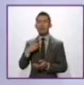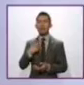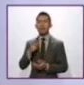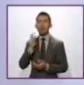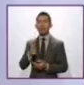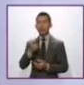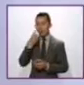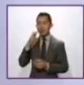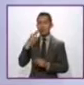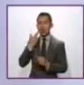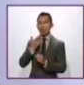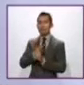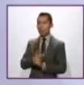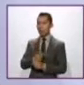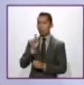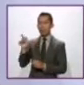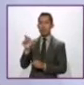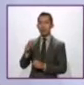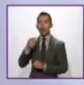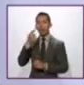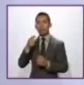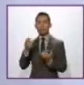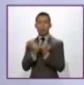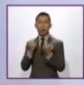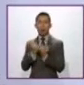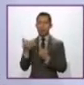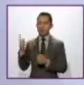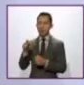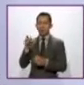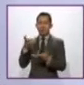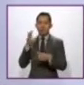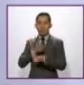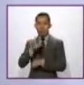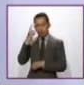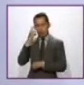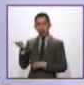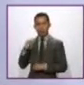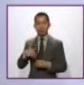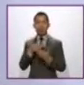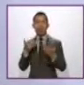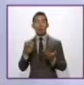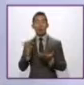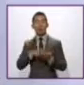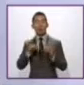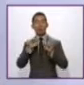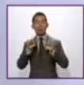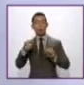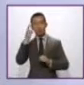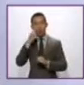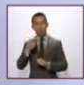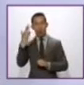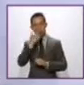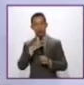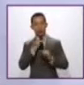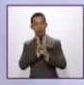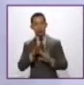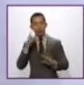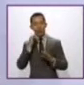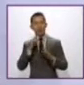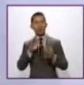efectivamente responsabilidad y se les apliquen sanciones. Actualmente, el sistema de rendición de cuentas